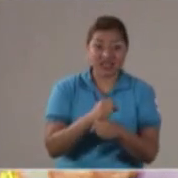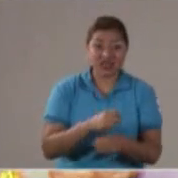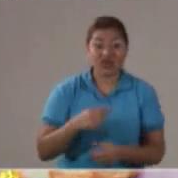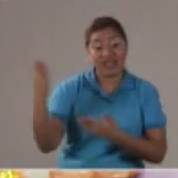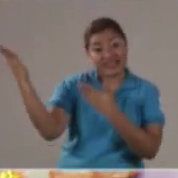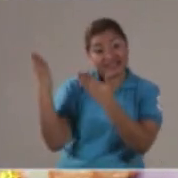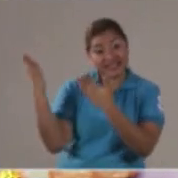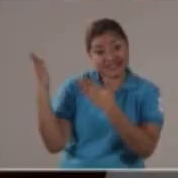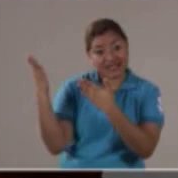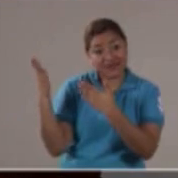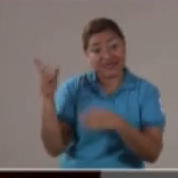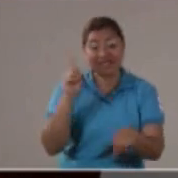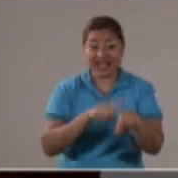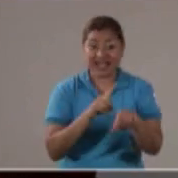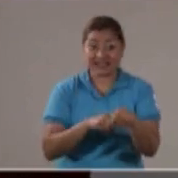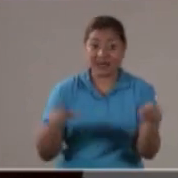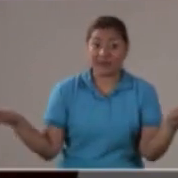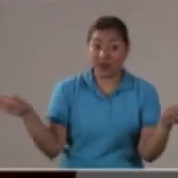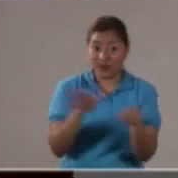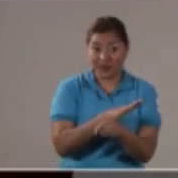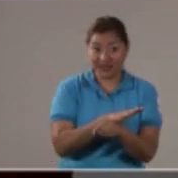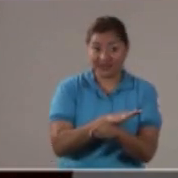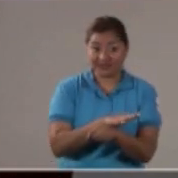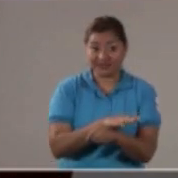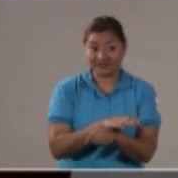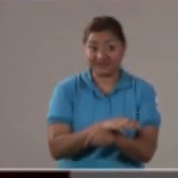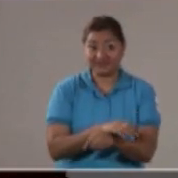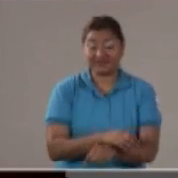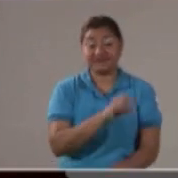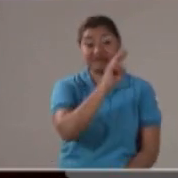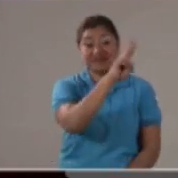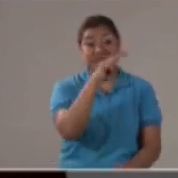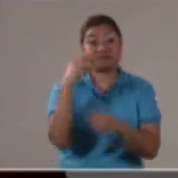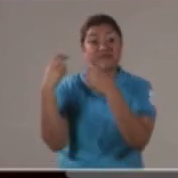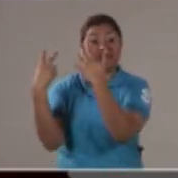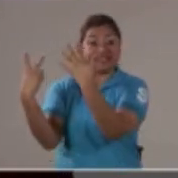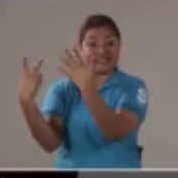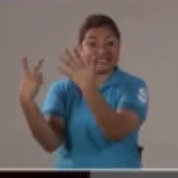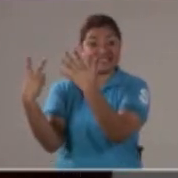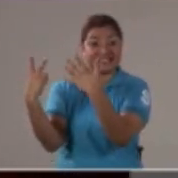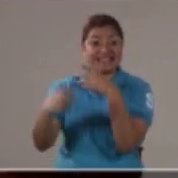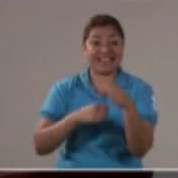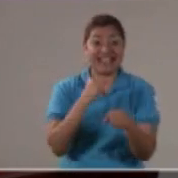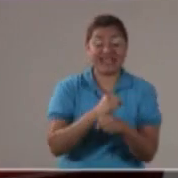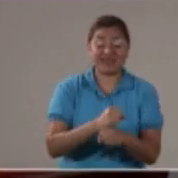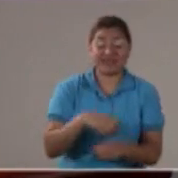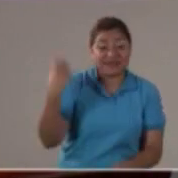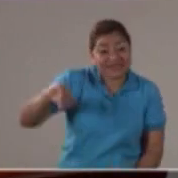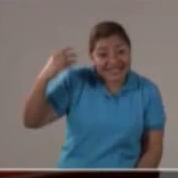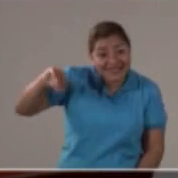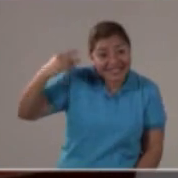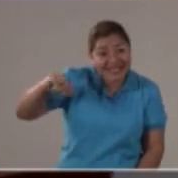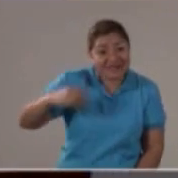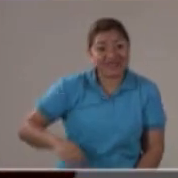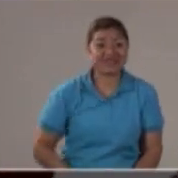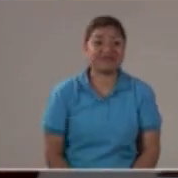iglesia. Este año, 27 años, hermano, han pasado así.